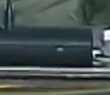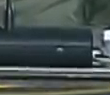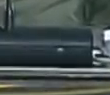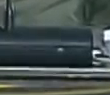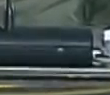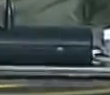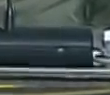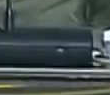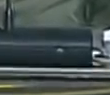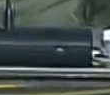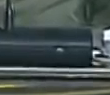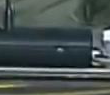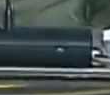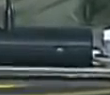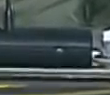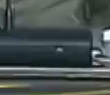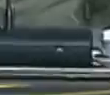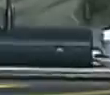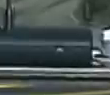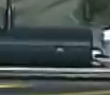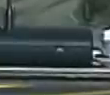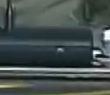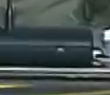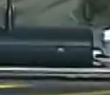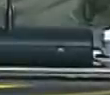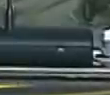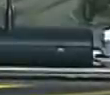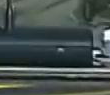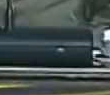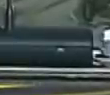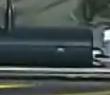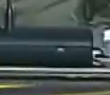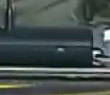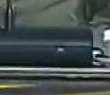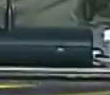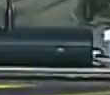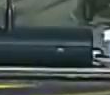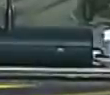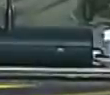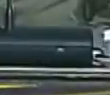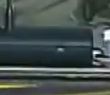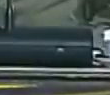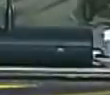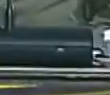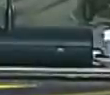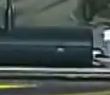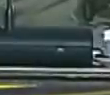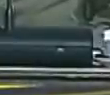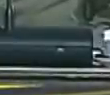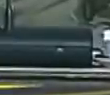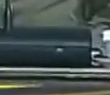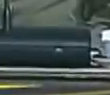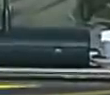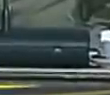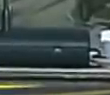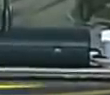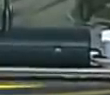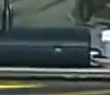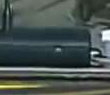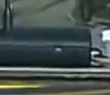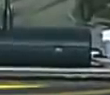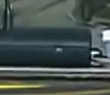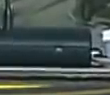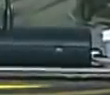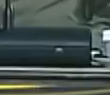que se hayan prestado para un bloqueo para hacerle daño a nuestro pueblo. Y bueno, esas son tareas que nosotros vamos a ir